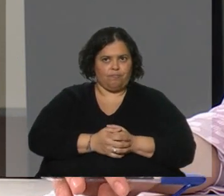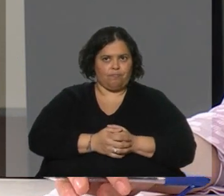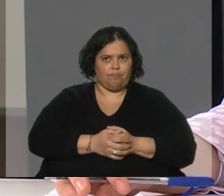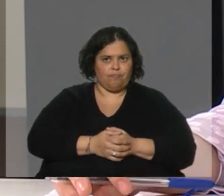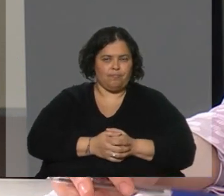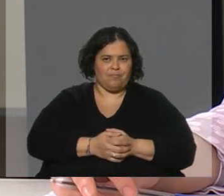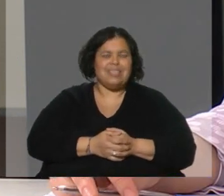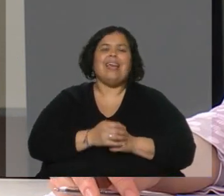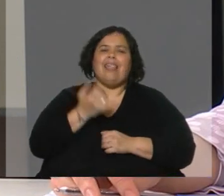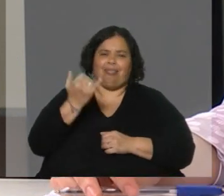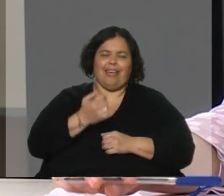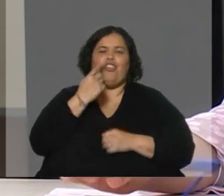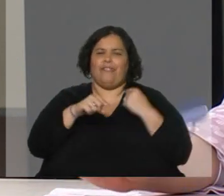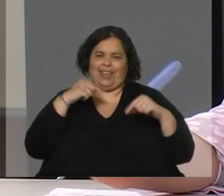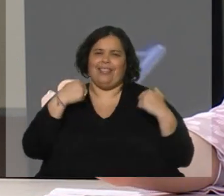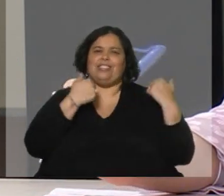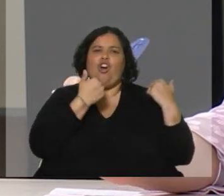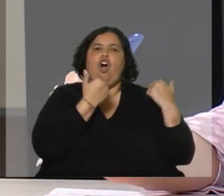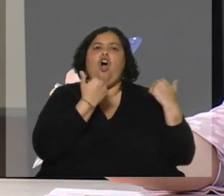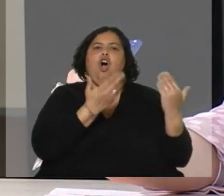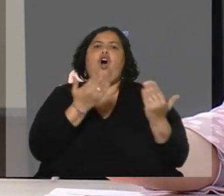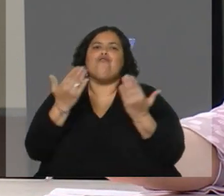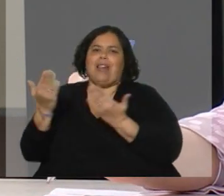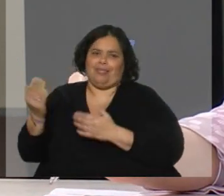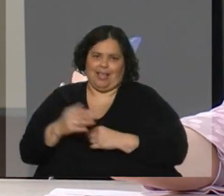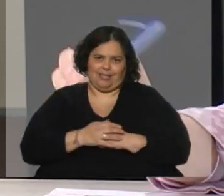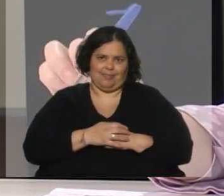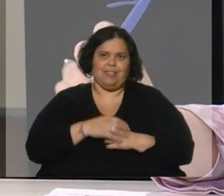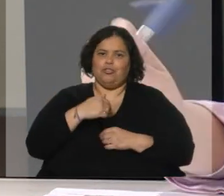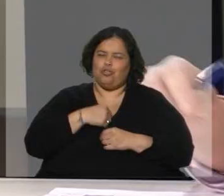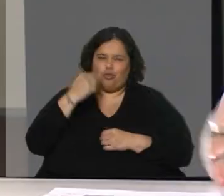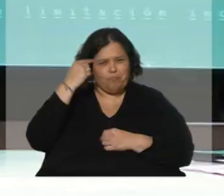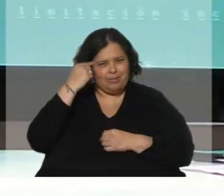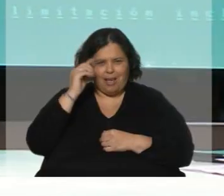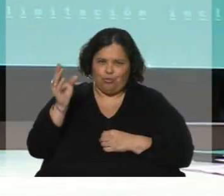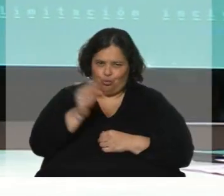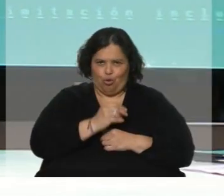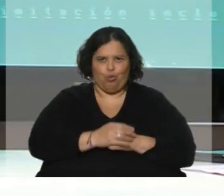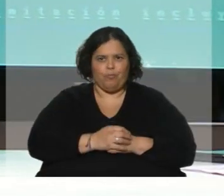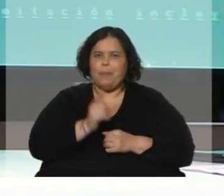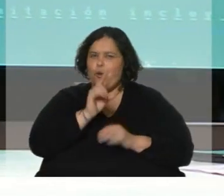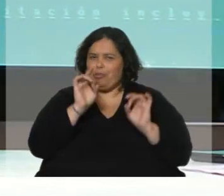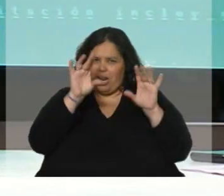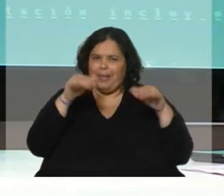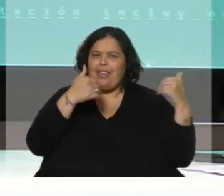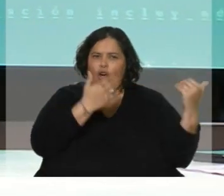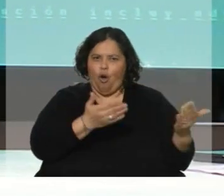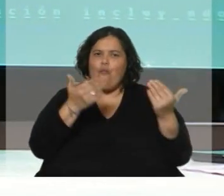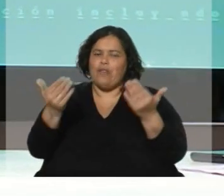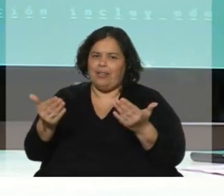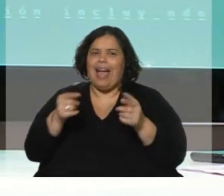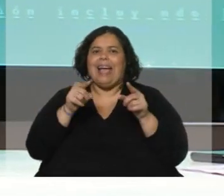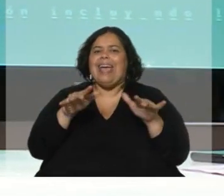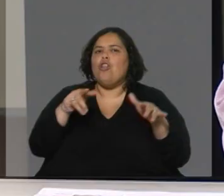de todo tipo de actividades y las estoy pensando porque yo medito todo de ofrecimiento solamente se trata de lo que usted